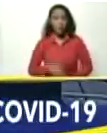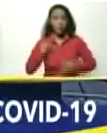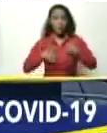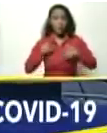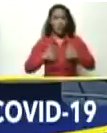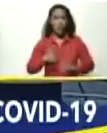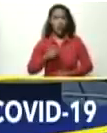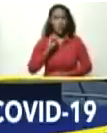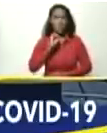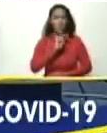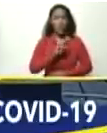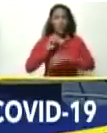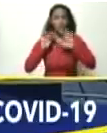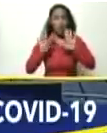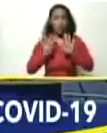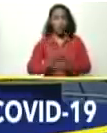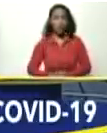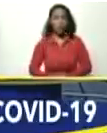miércoles 29,